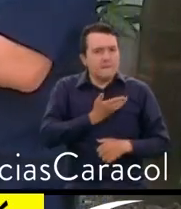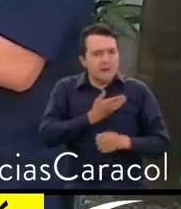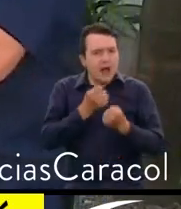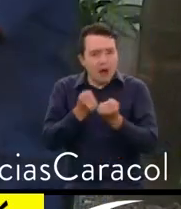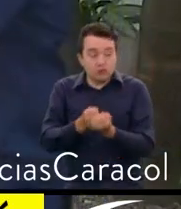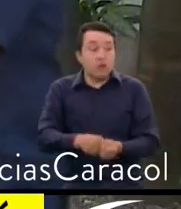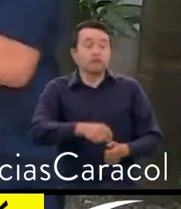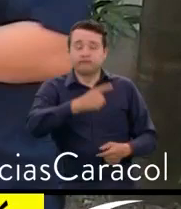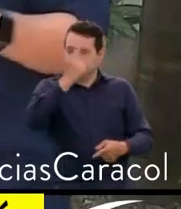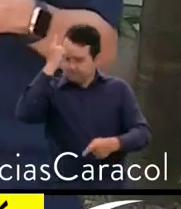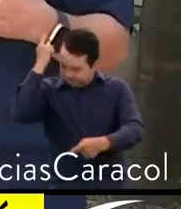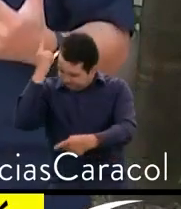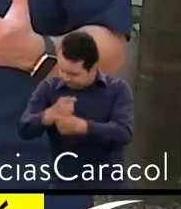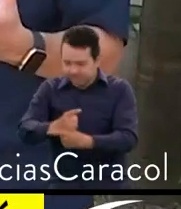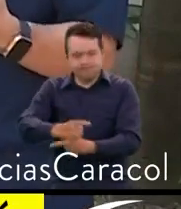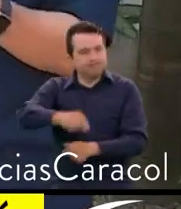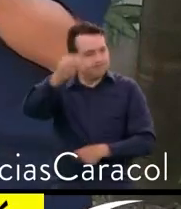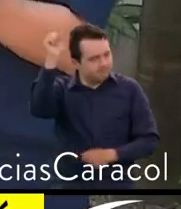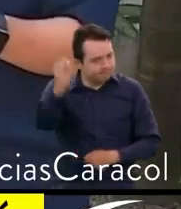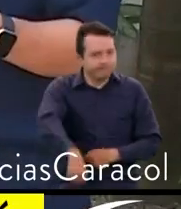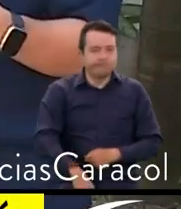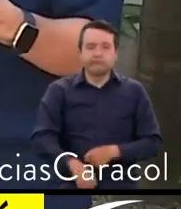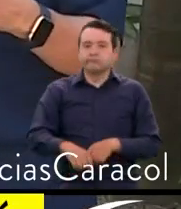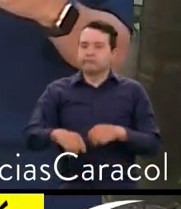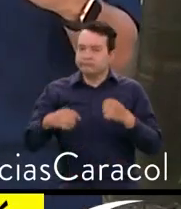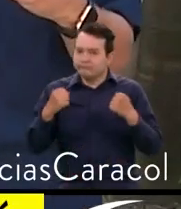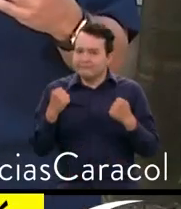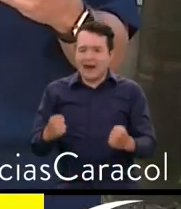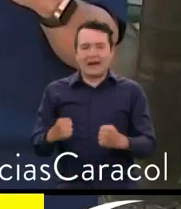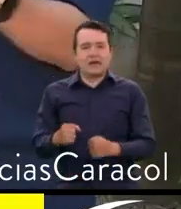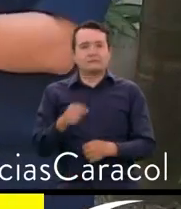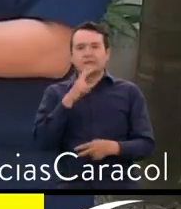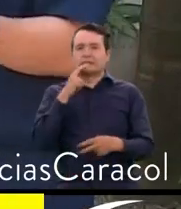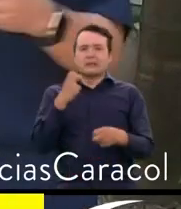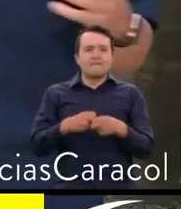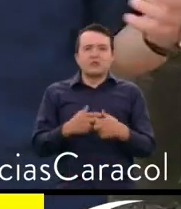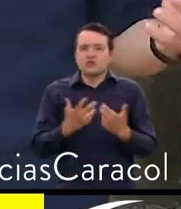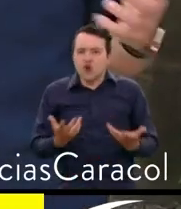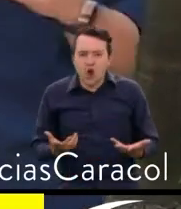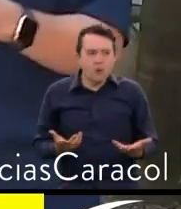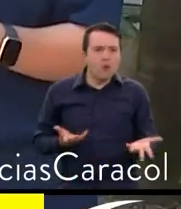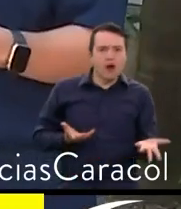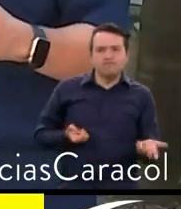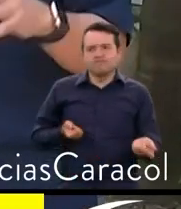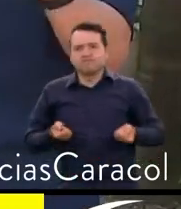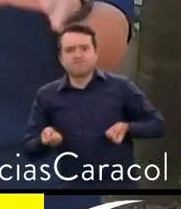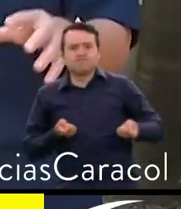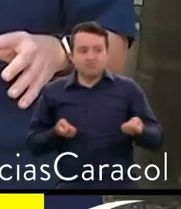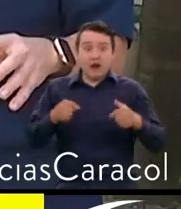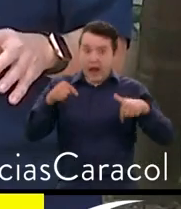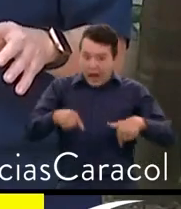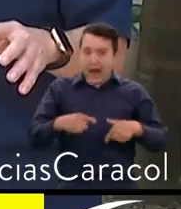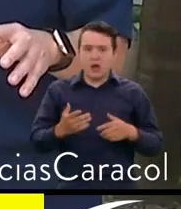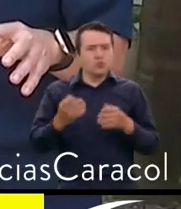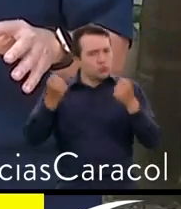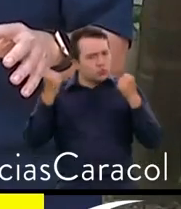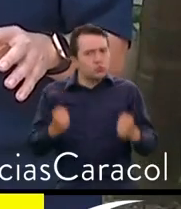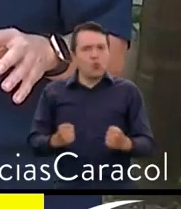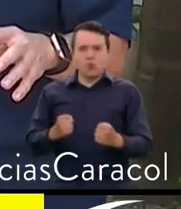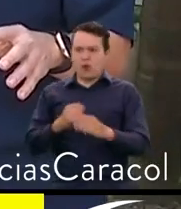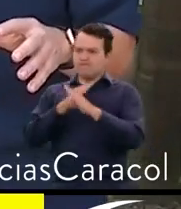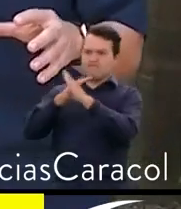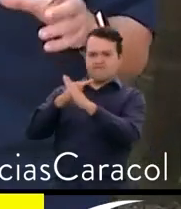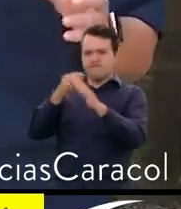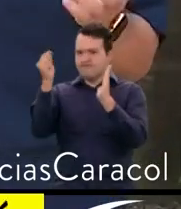completamente y yo pienso que ha sido de lo más duro con todas estas medidas que tenemos de bioseguridad en la